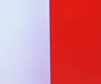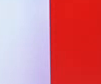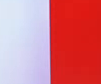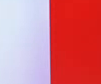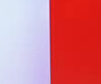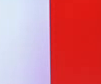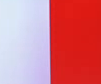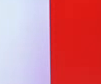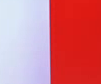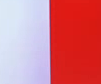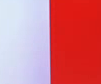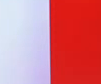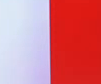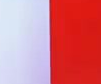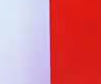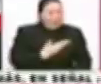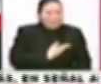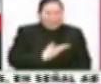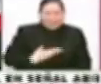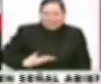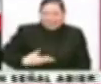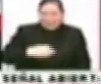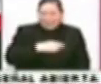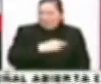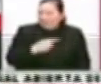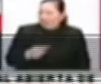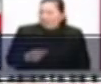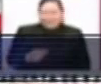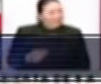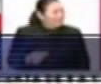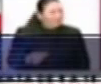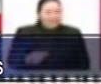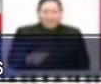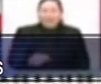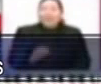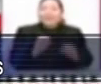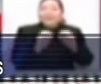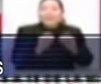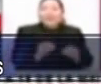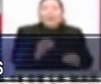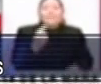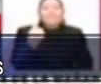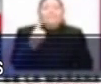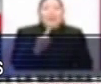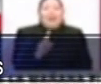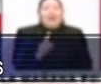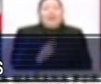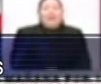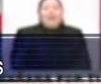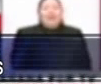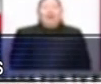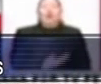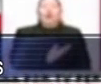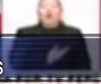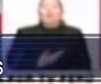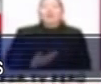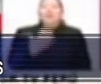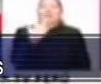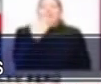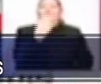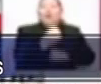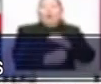de Fernando Zavala. Escuchemos. El presidente ha sido proclamado para gobernar